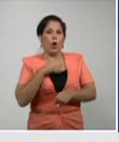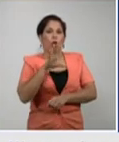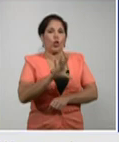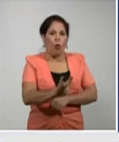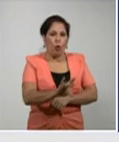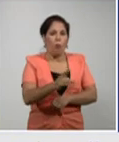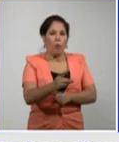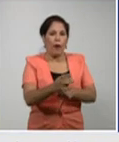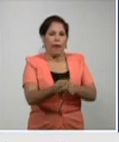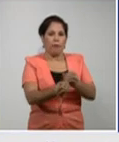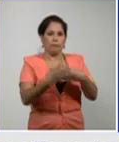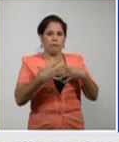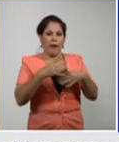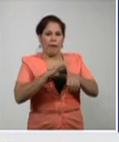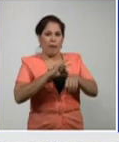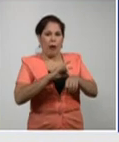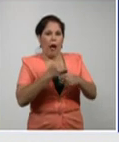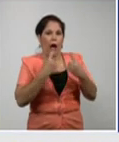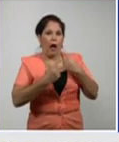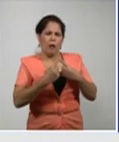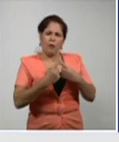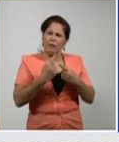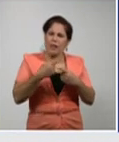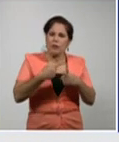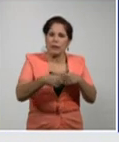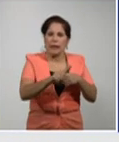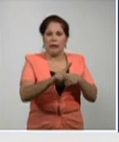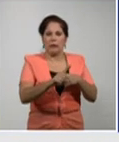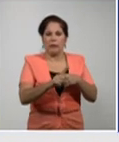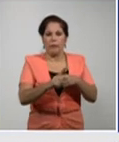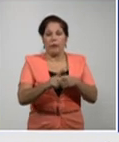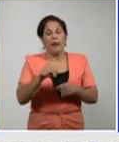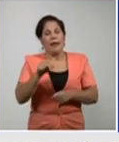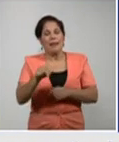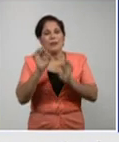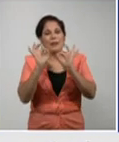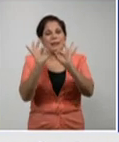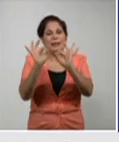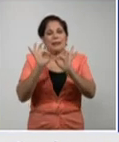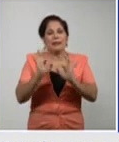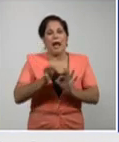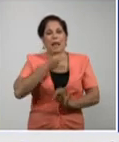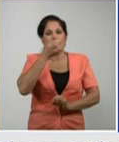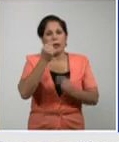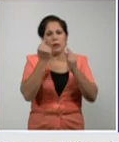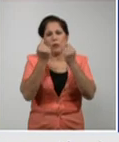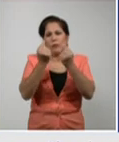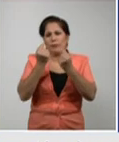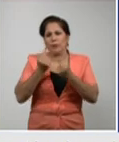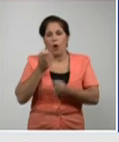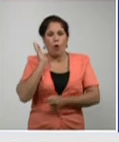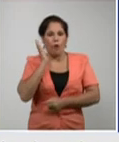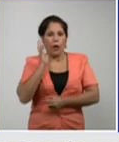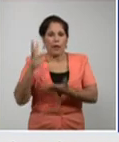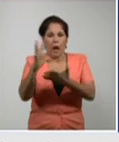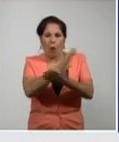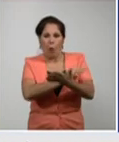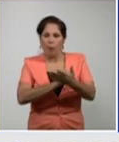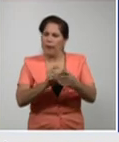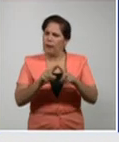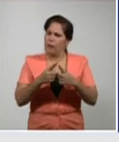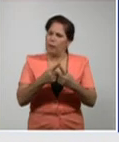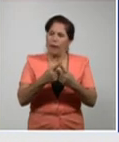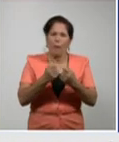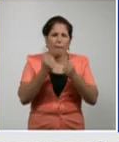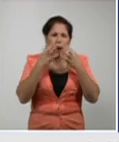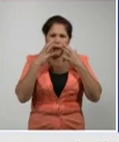estar una conferencia completa dando detalles de cada uno de ellos, pero creo que el mensaje mayor o